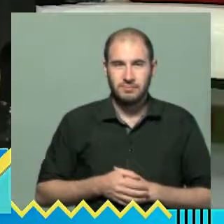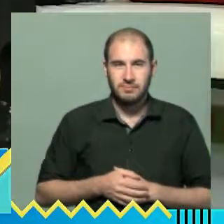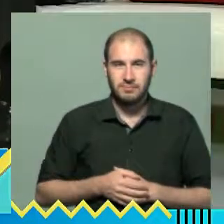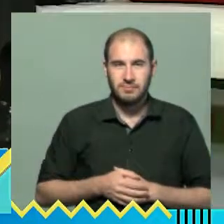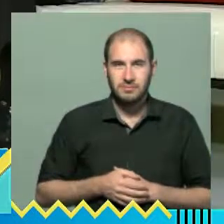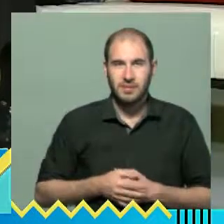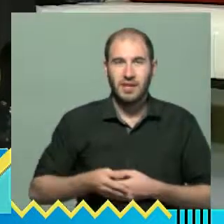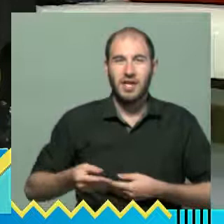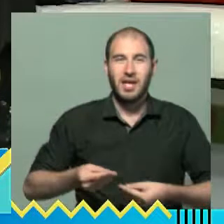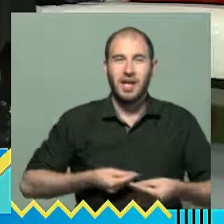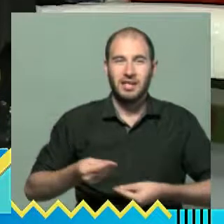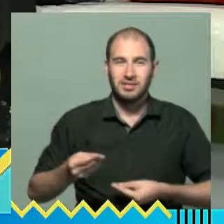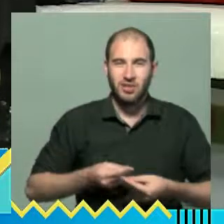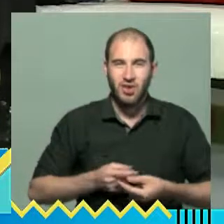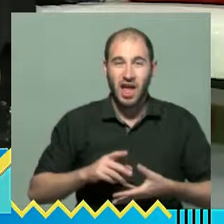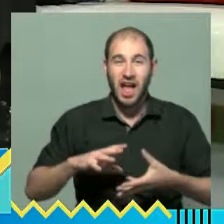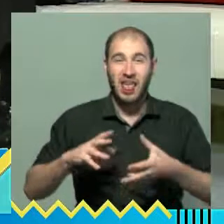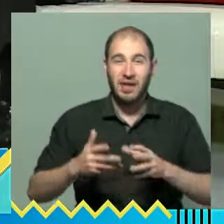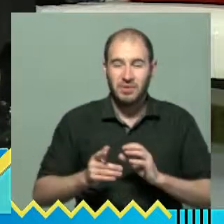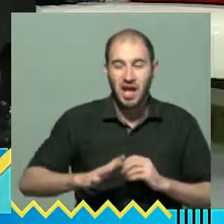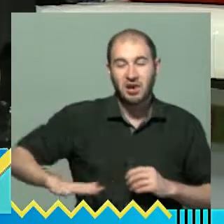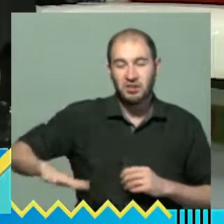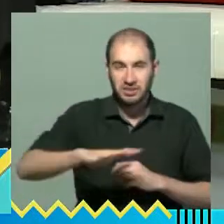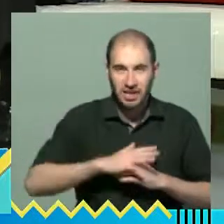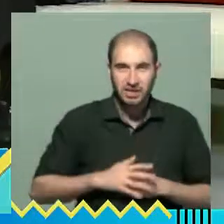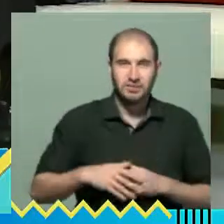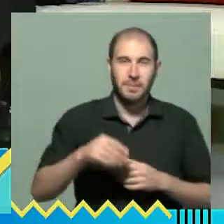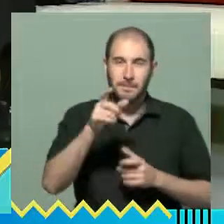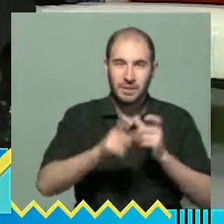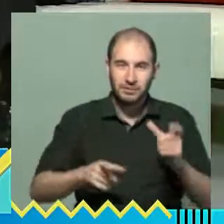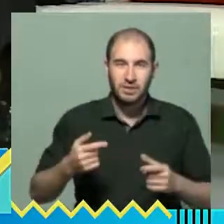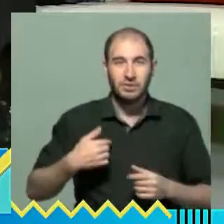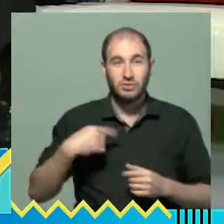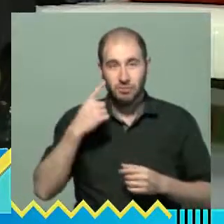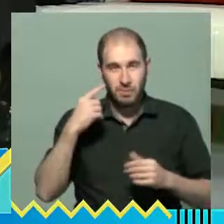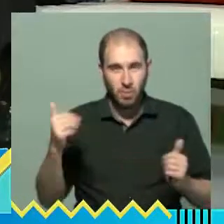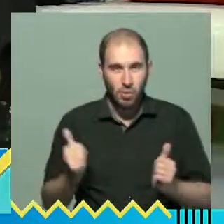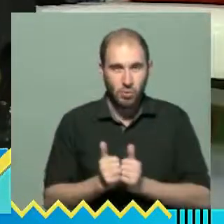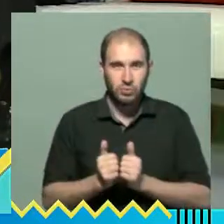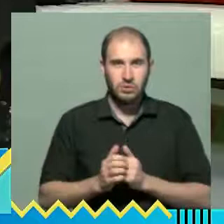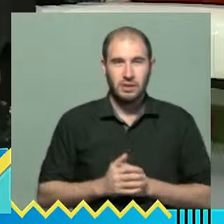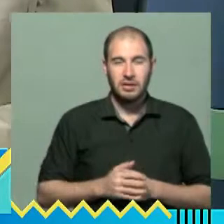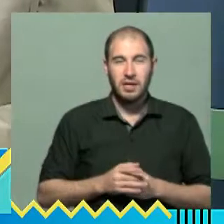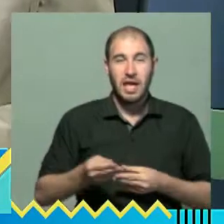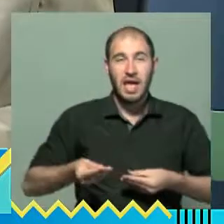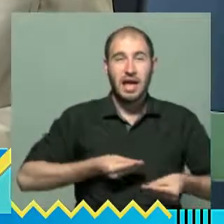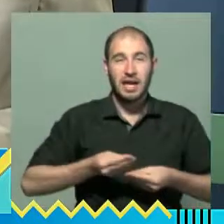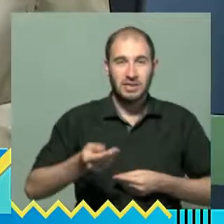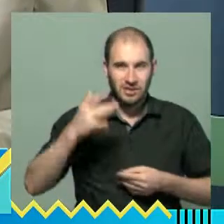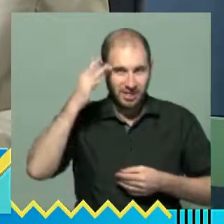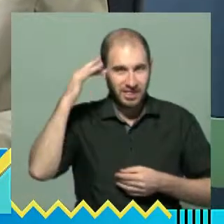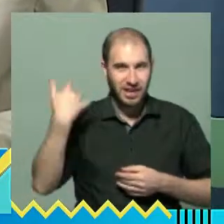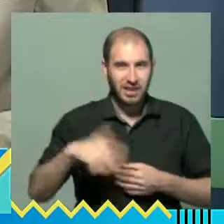Y una gestión adaptada al entorno, a las personas con las que vivo, es una gestión